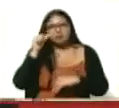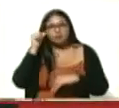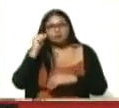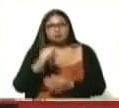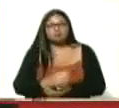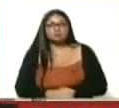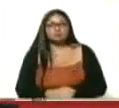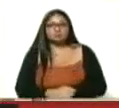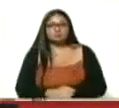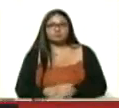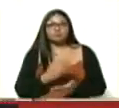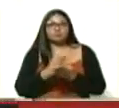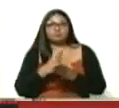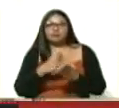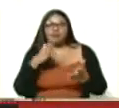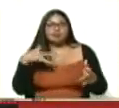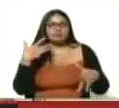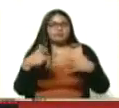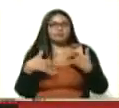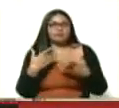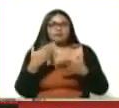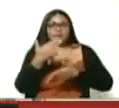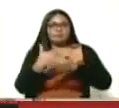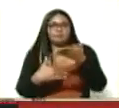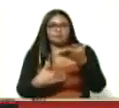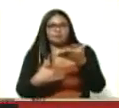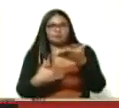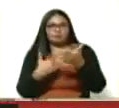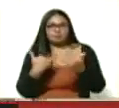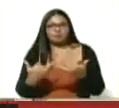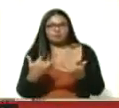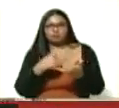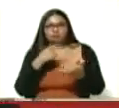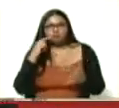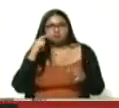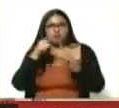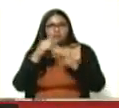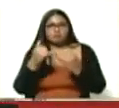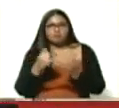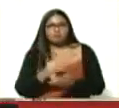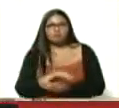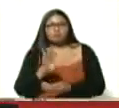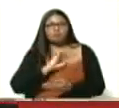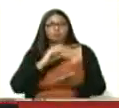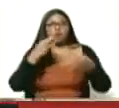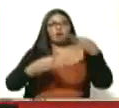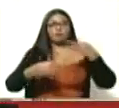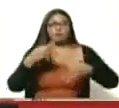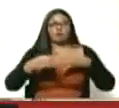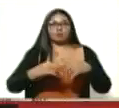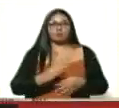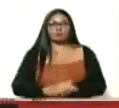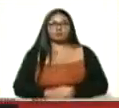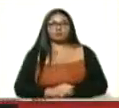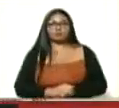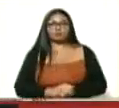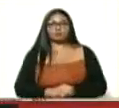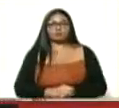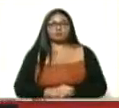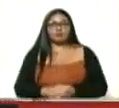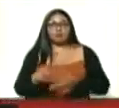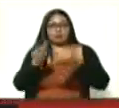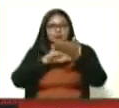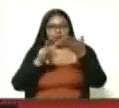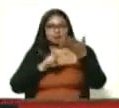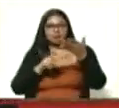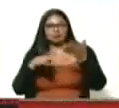Siempre en todas las actividades recogemos cartas para el diplomático y se las hacemos llegar a través de sus abogados allá en la Florida. Las lee y las... Sí